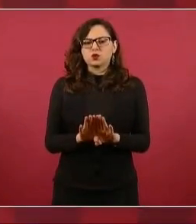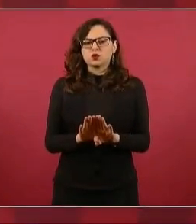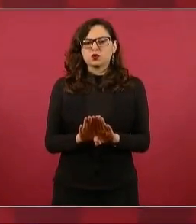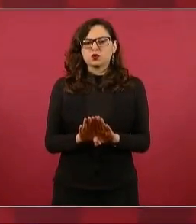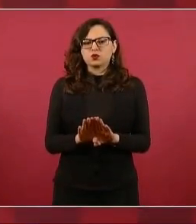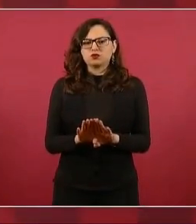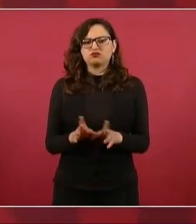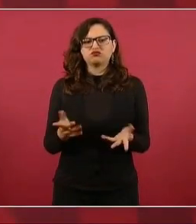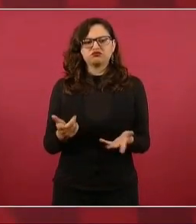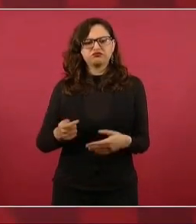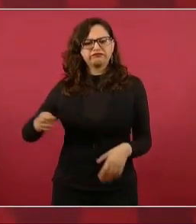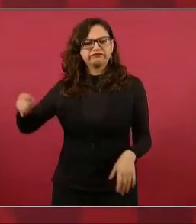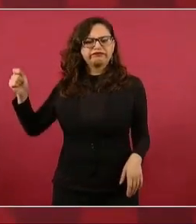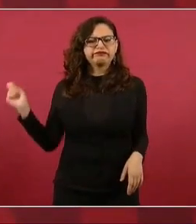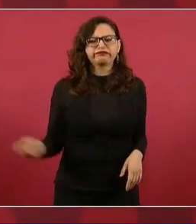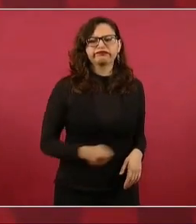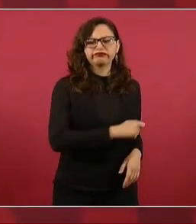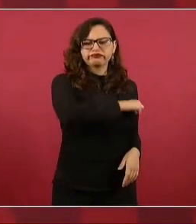látigos,